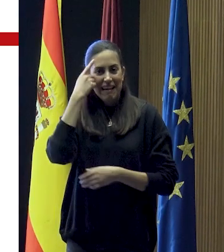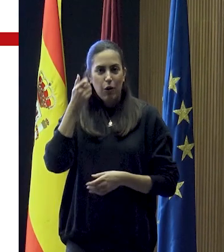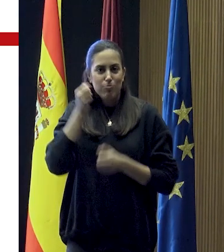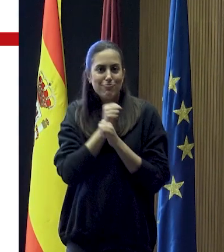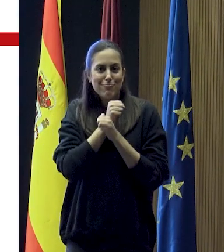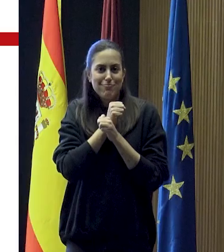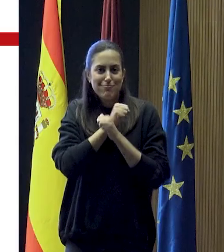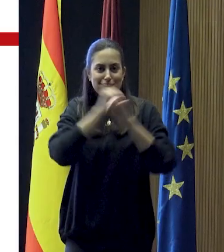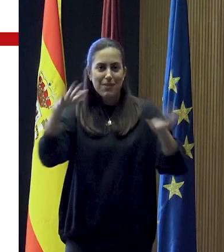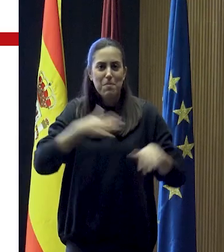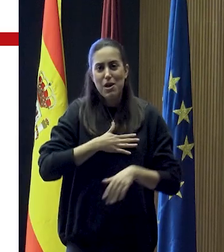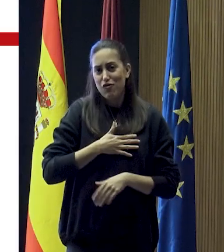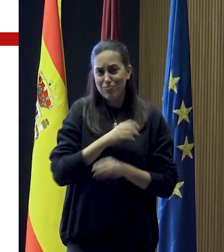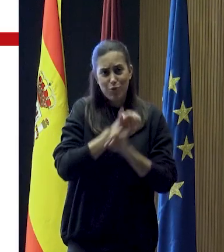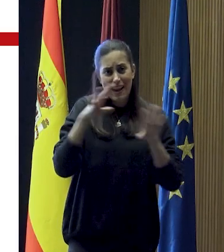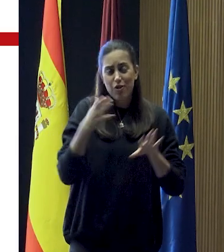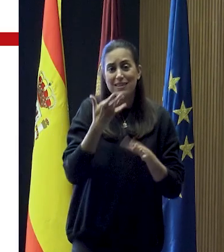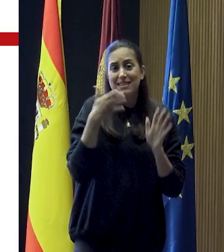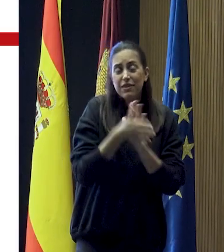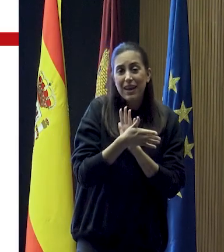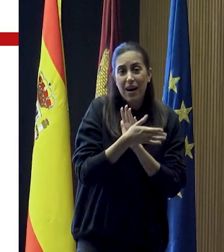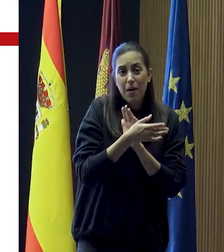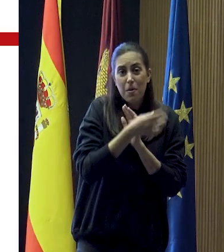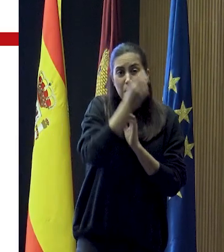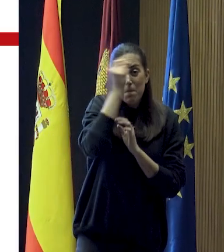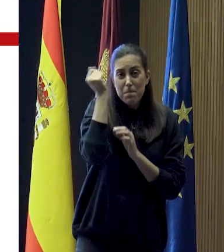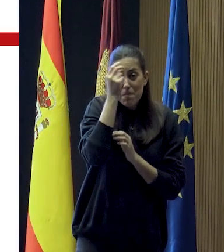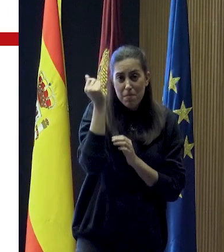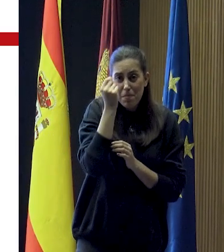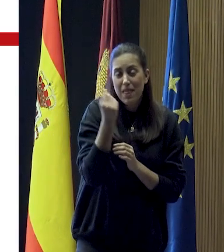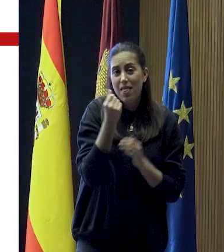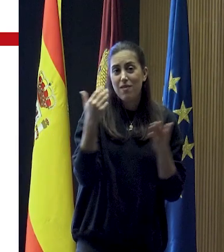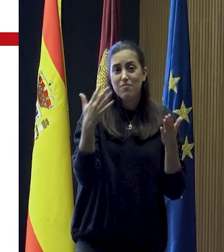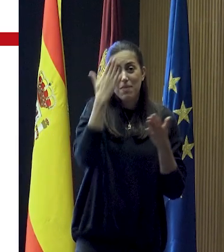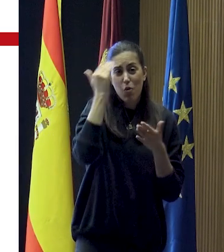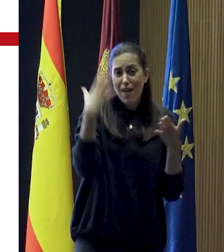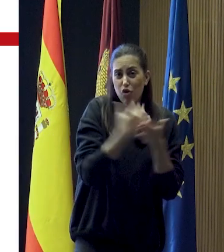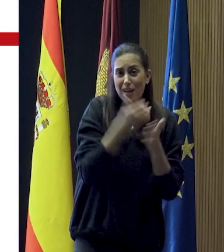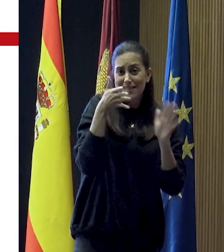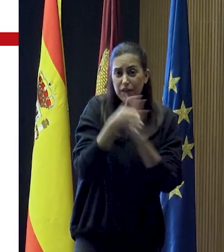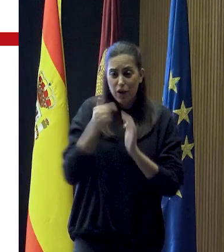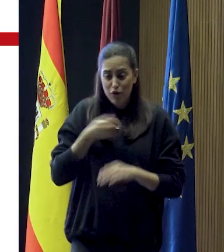claro. No toda pérdida de memoria significa que tengamos o vayamos a tener una enfermedad de Alzheimer.